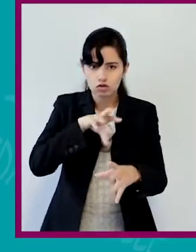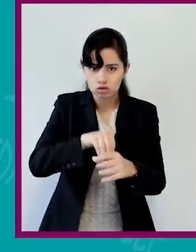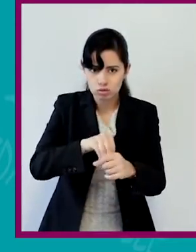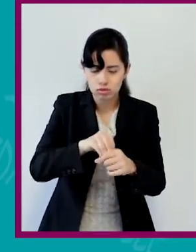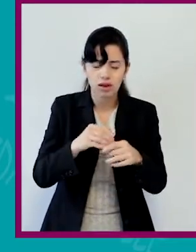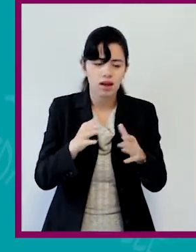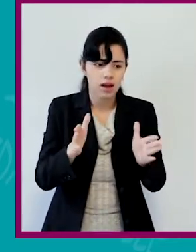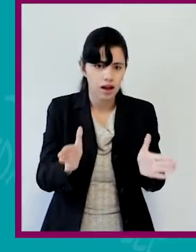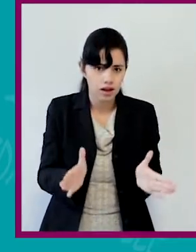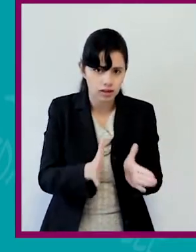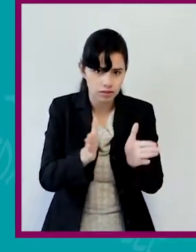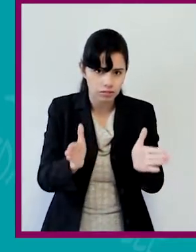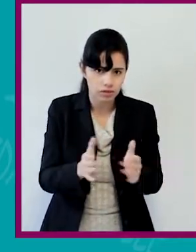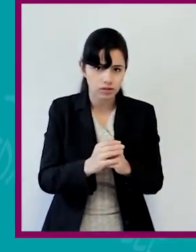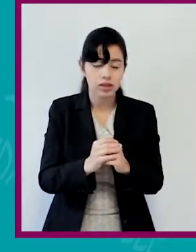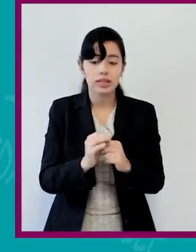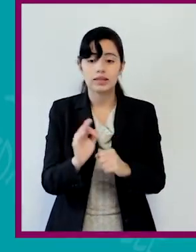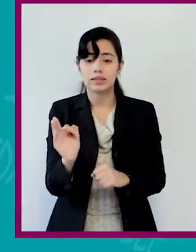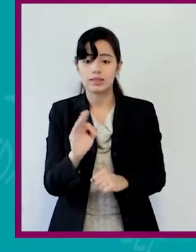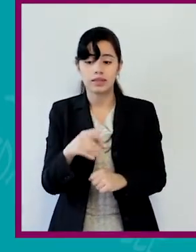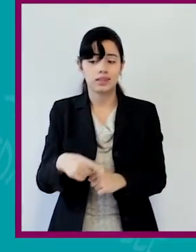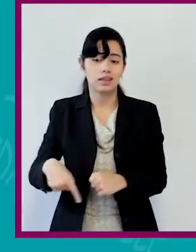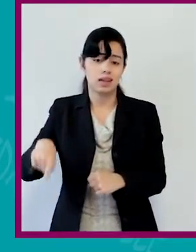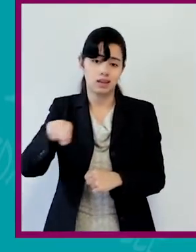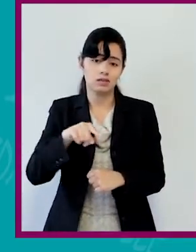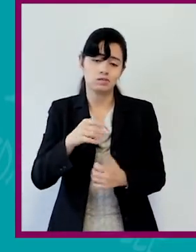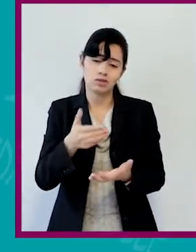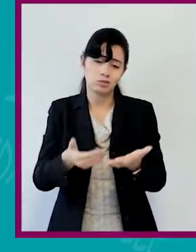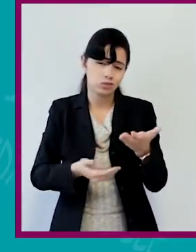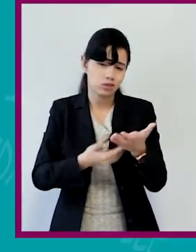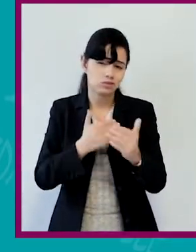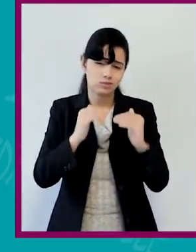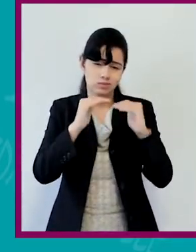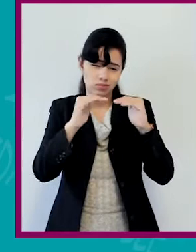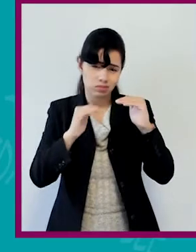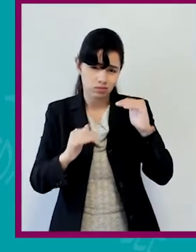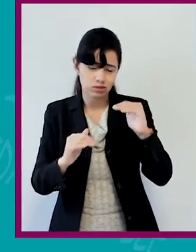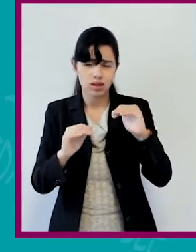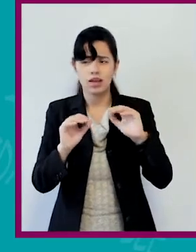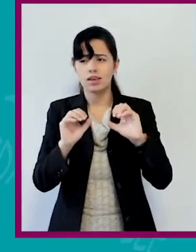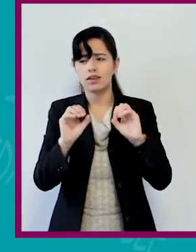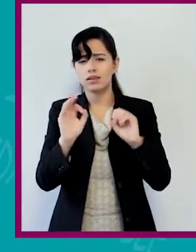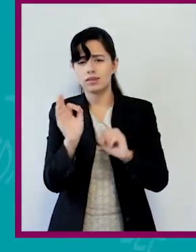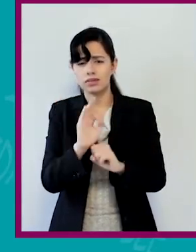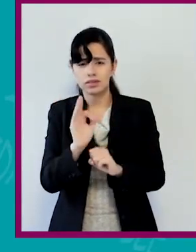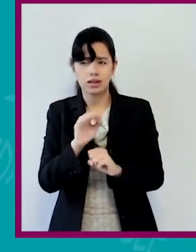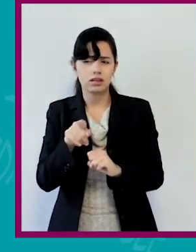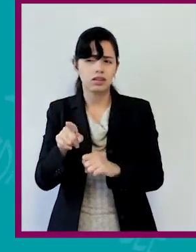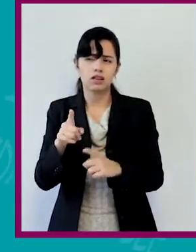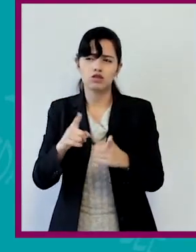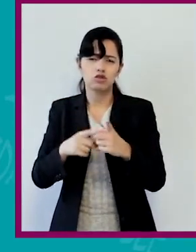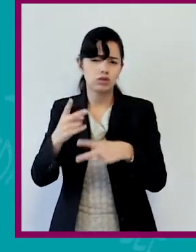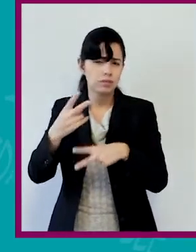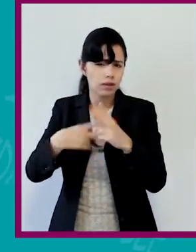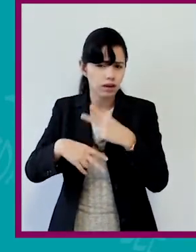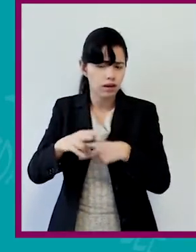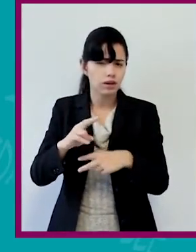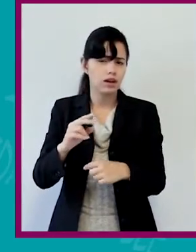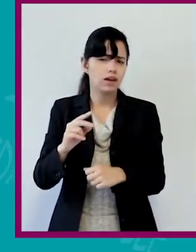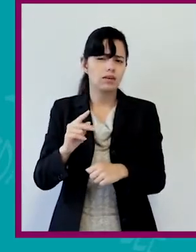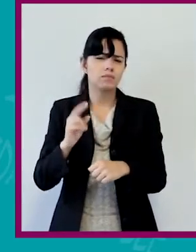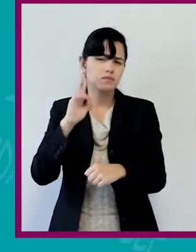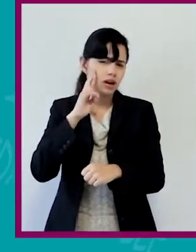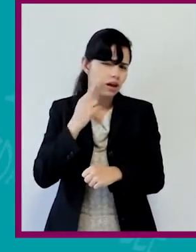desventaja social por su origen, orientación sexual o por color de piel, que sean incorporadas de